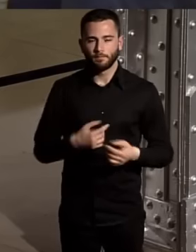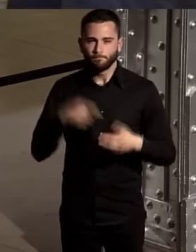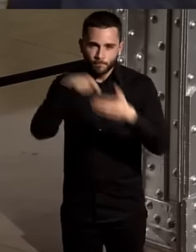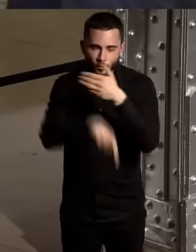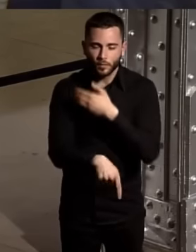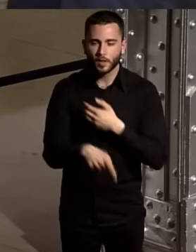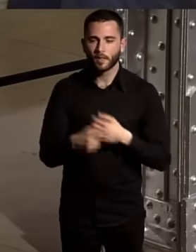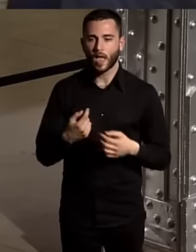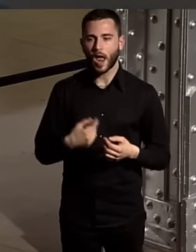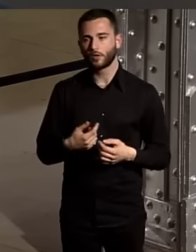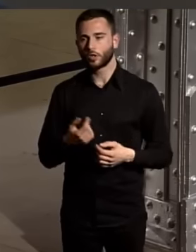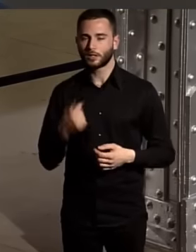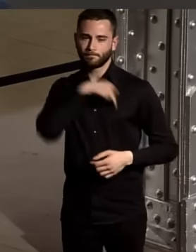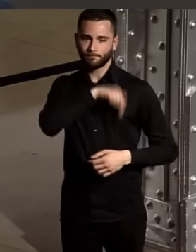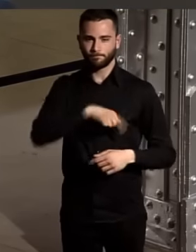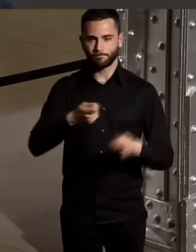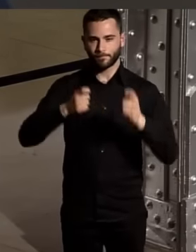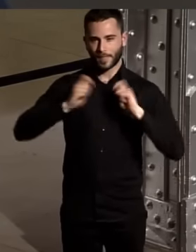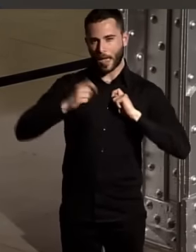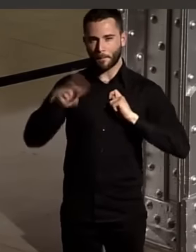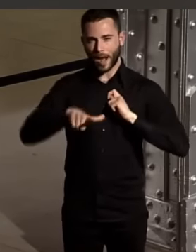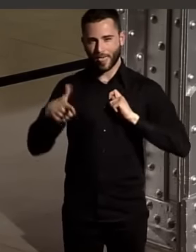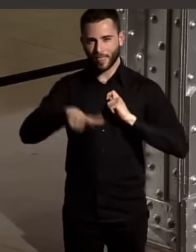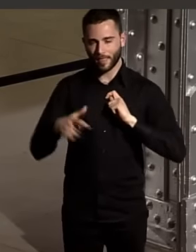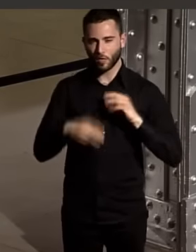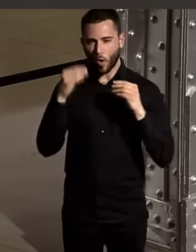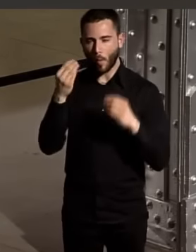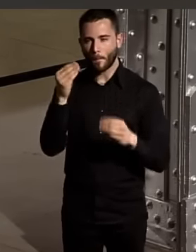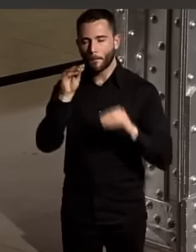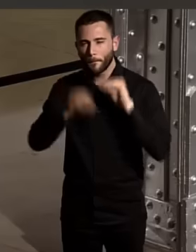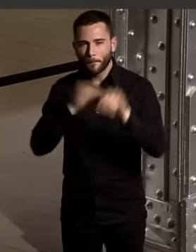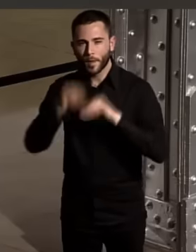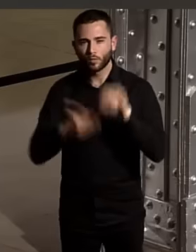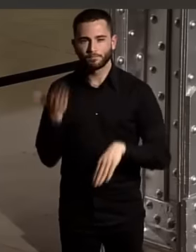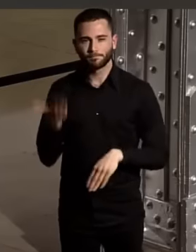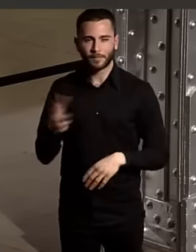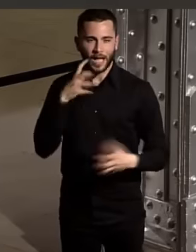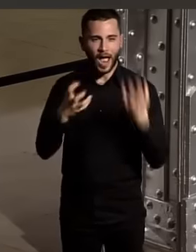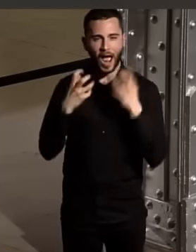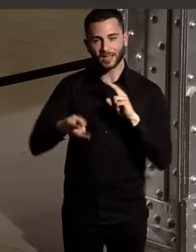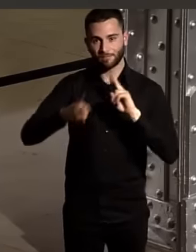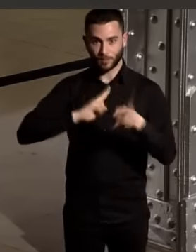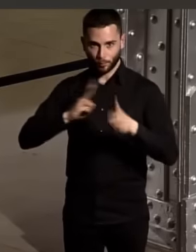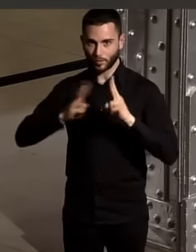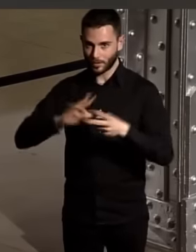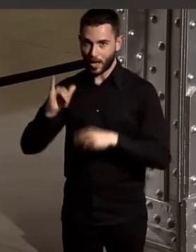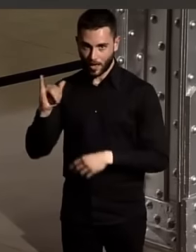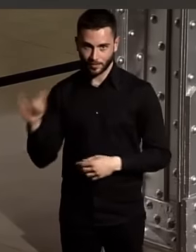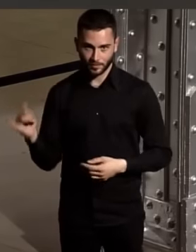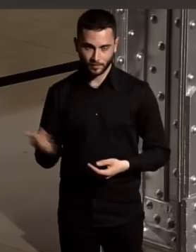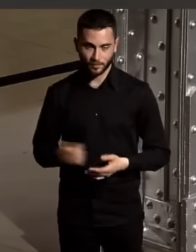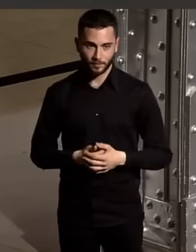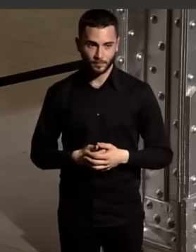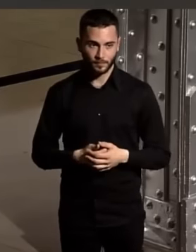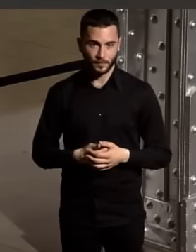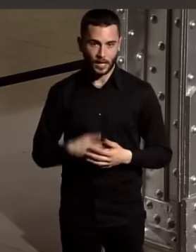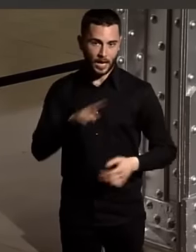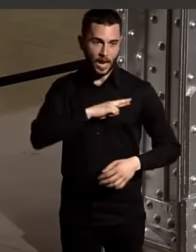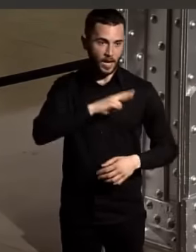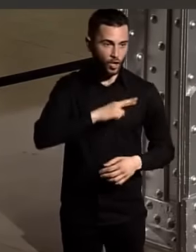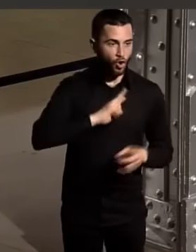creo que nos inspiran cosas parecidas cosas preguntas trascendentes no eh El arte da unas respuestas a estas preguntas trascendentes nosotros damos otras la